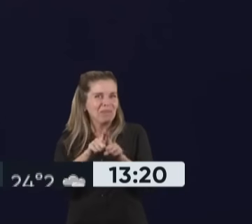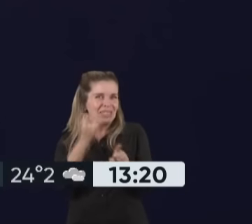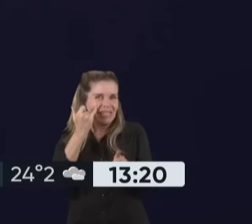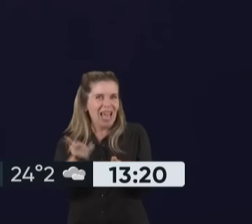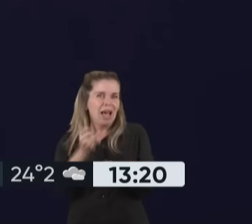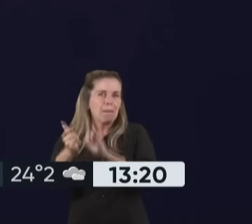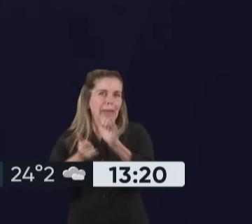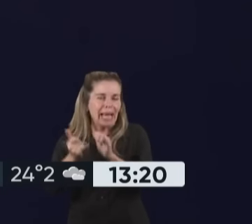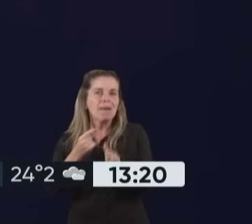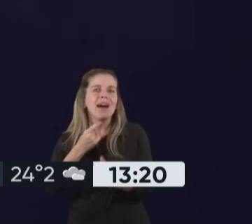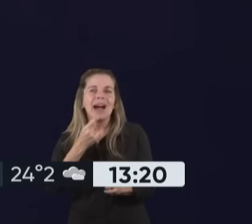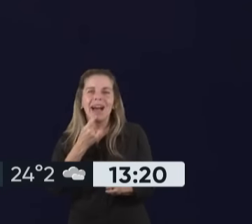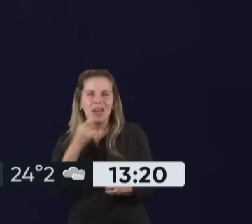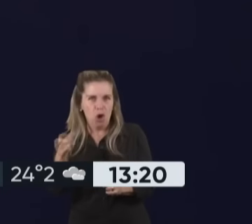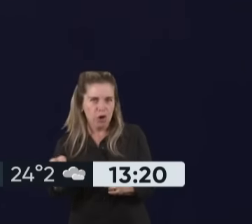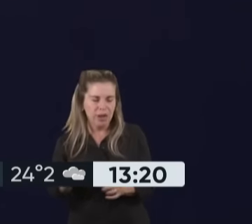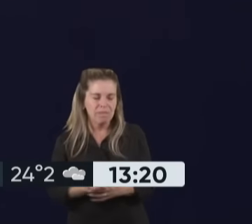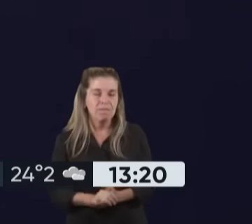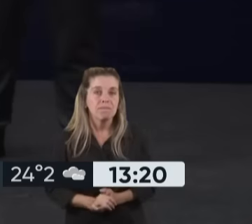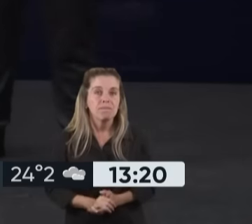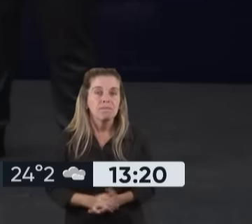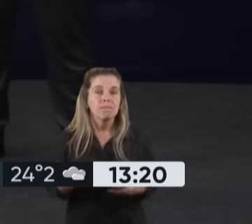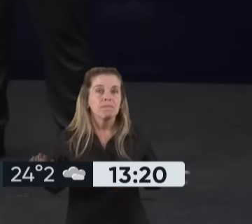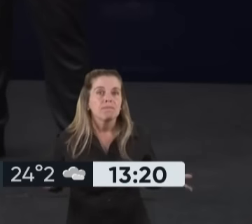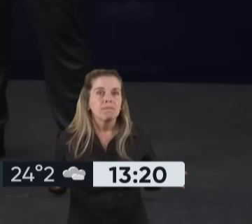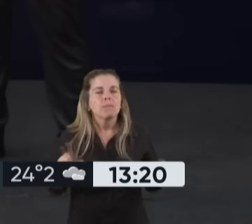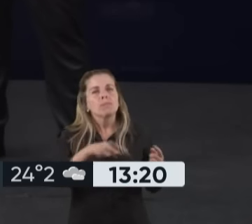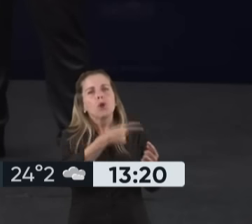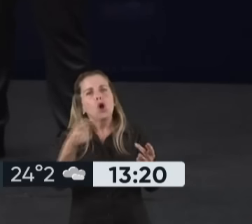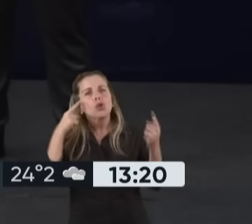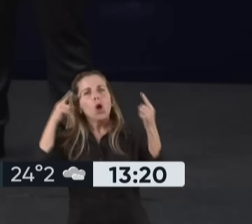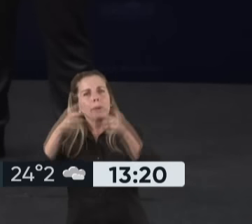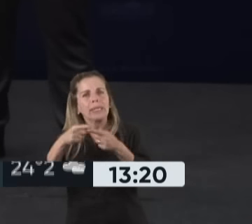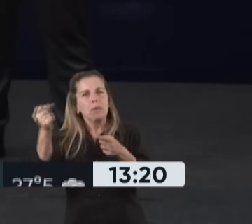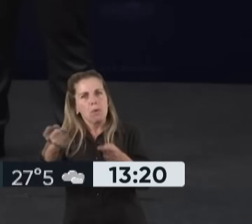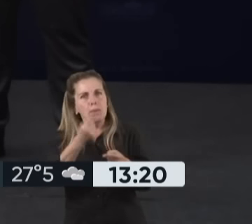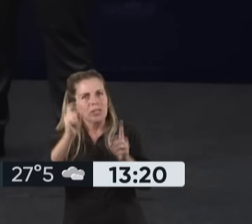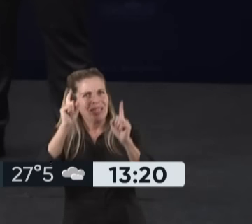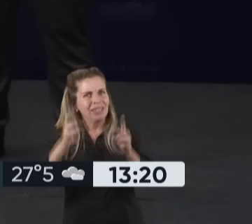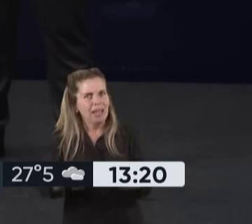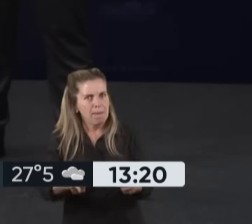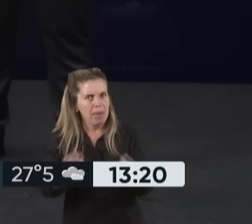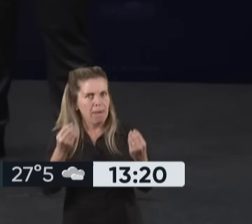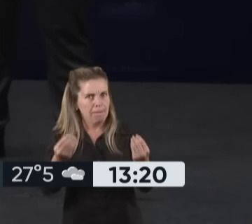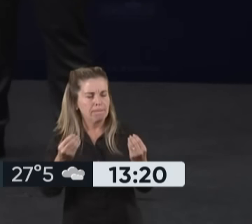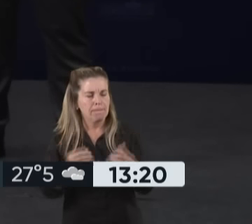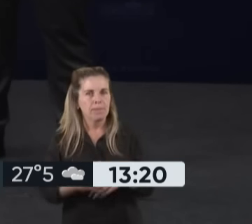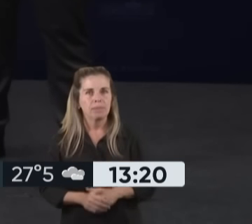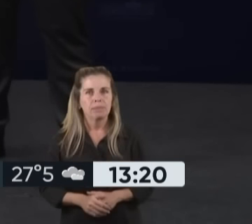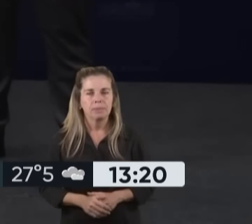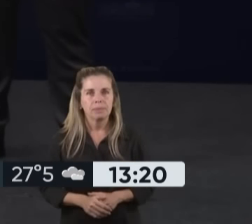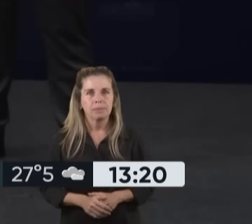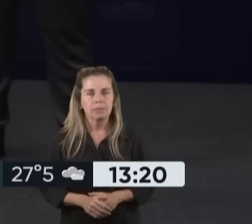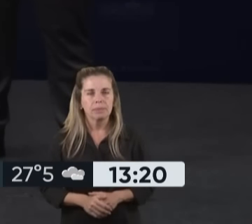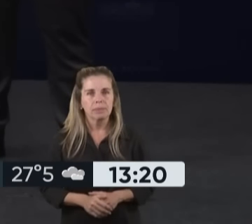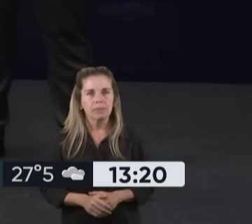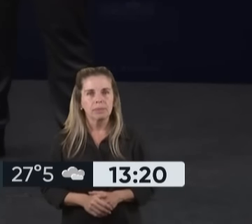explicaba Manuel Adorni. El otro objetivo fundamental es el proceso